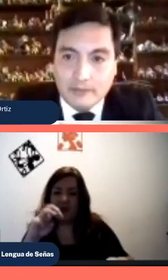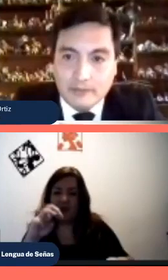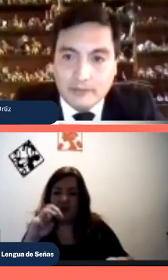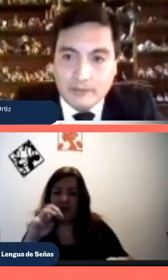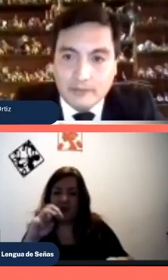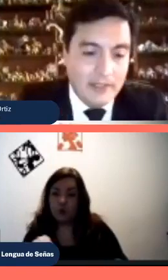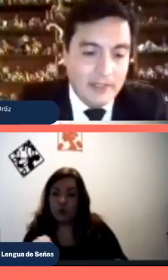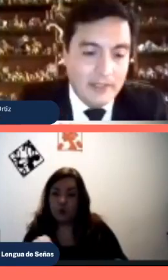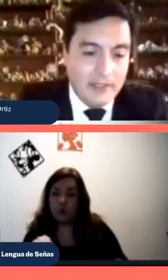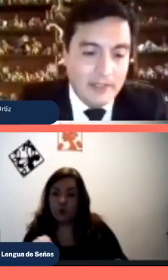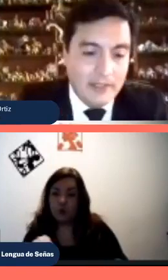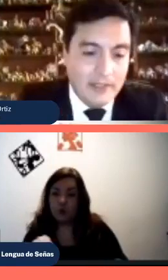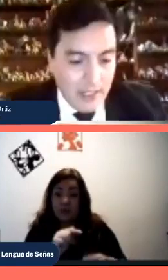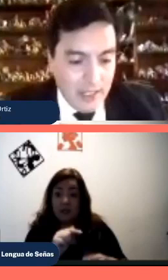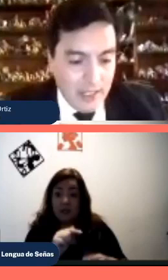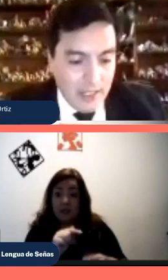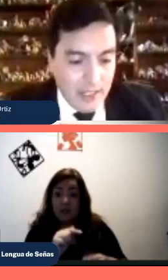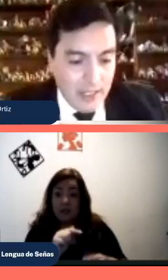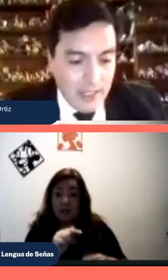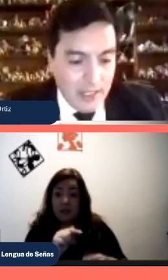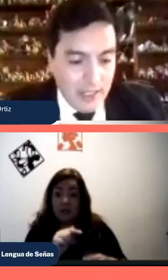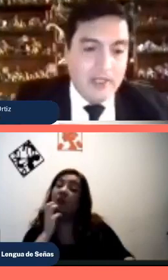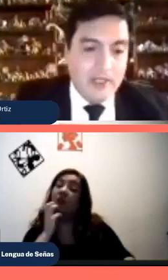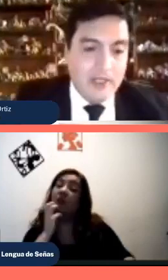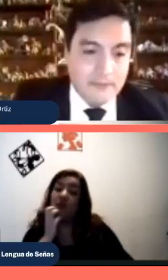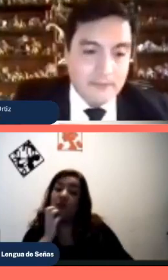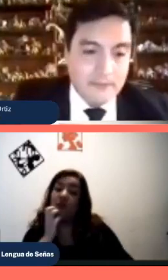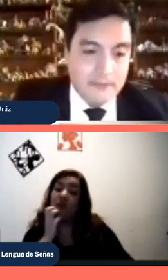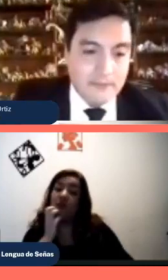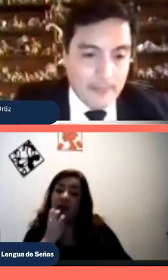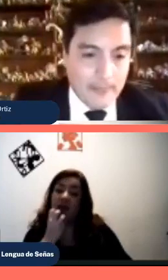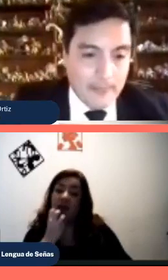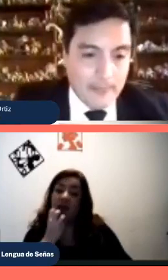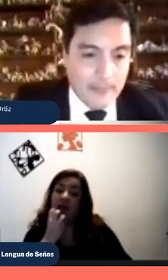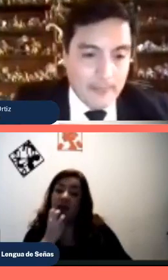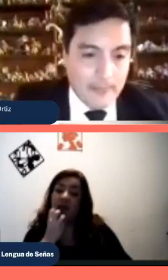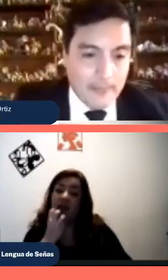en Antofagasta el año 2000.